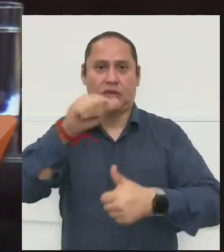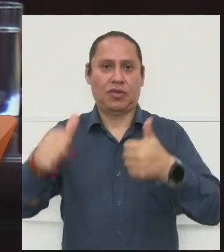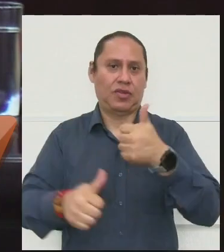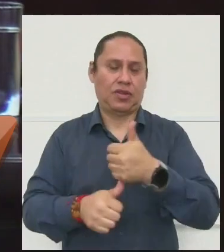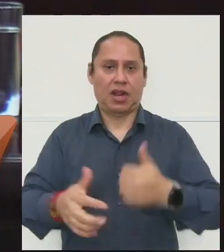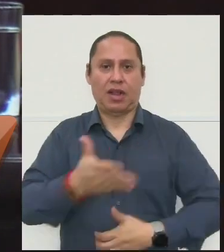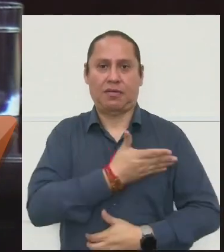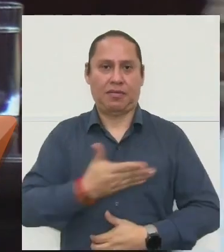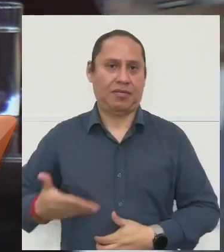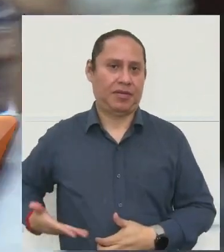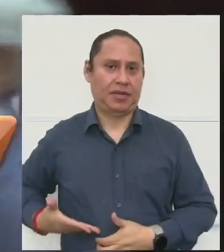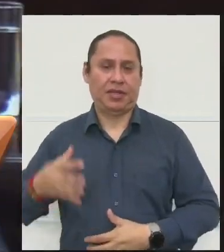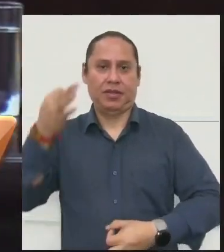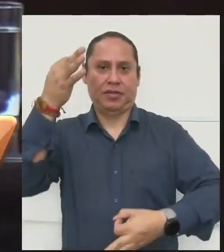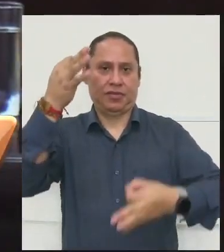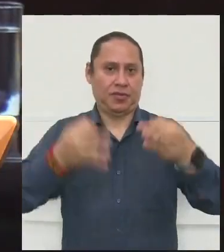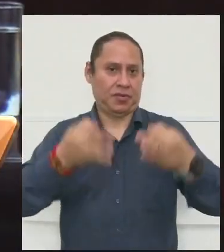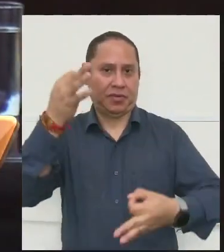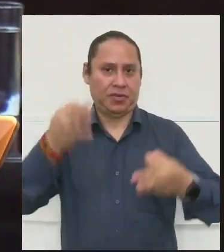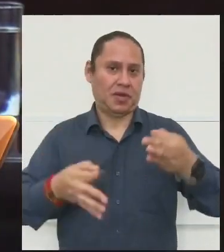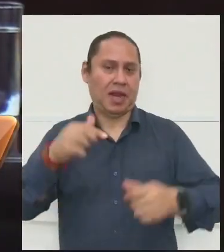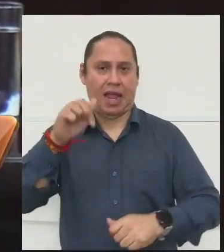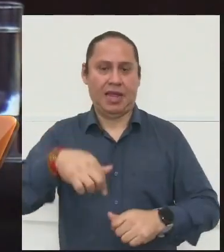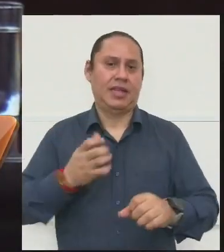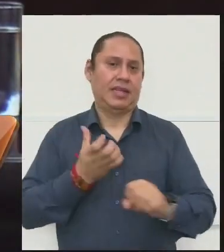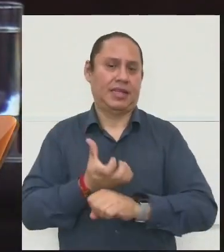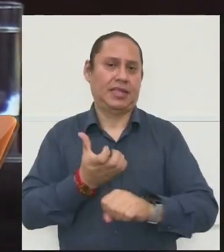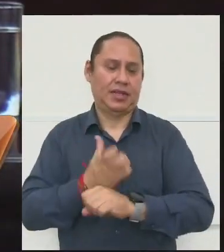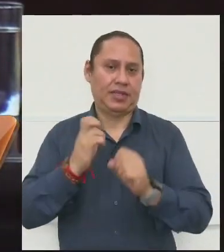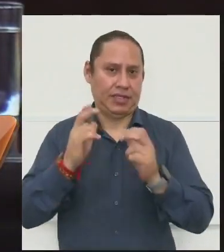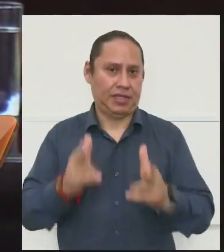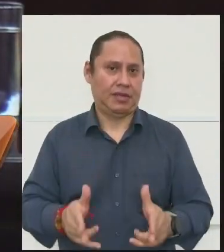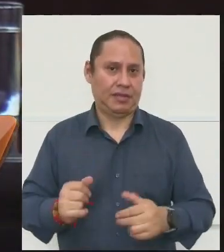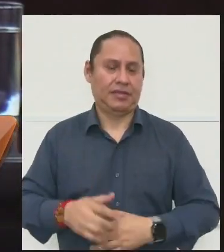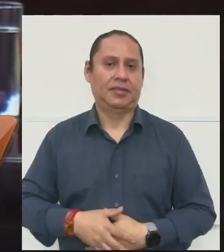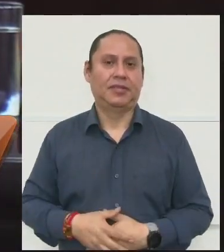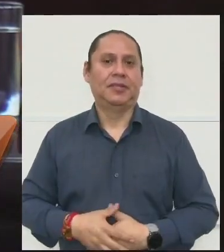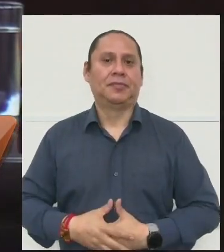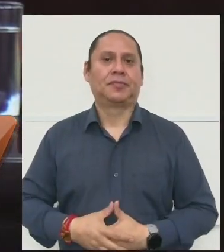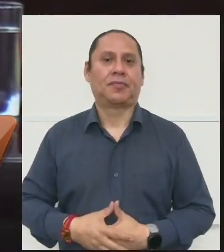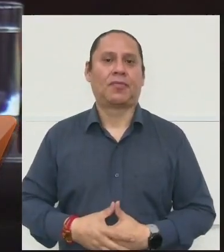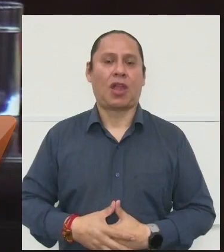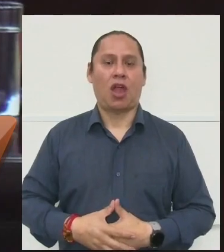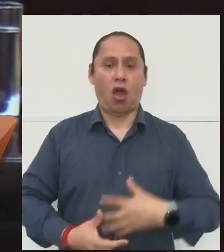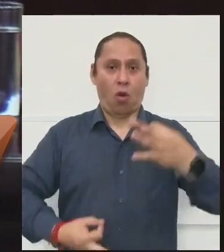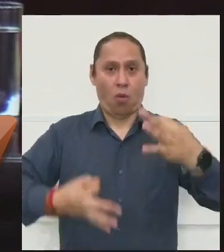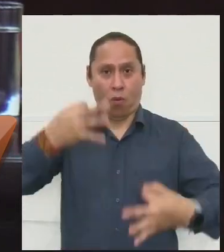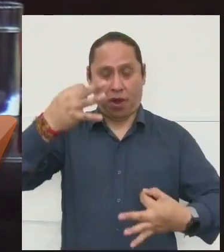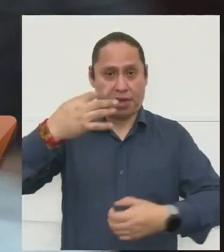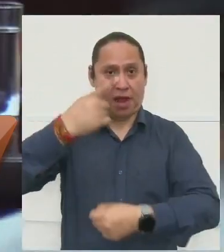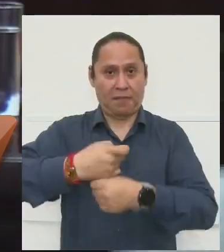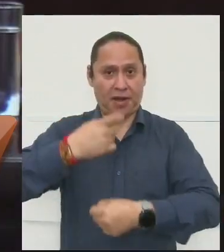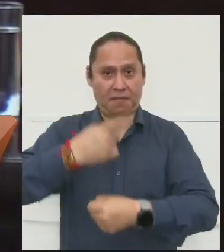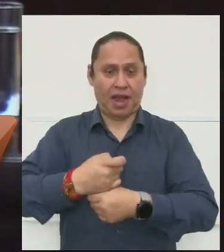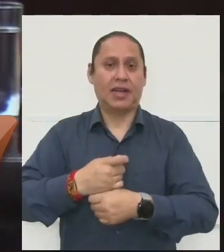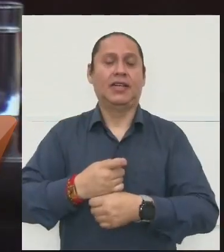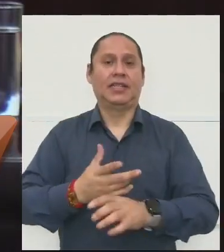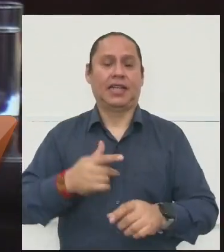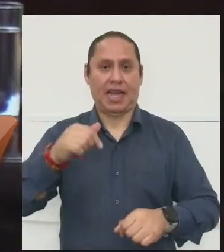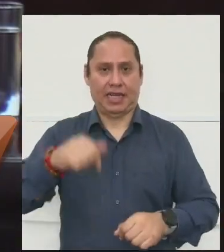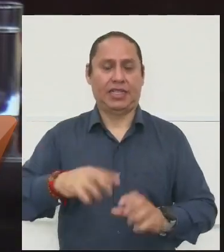Presidencia del Tribunal Superior de Justicia del Estado de Chiapas jueza de primera instancia en el estado de